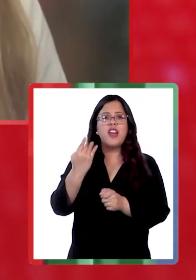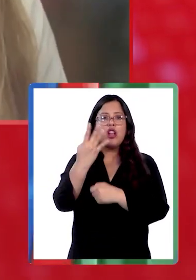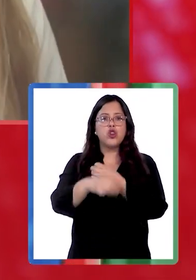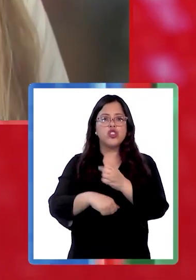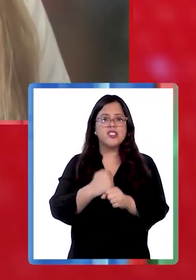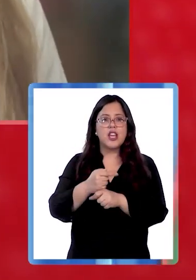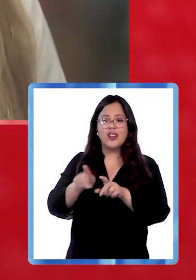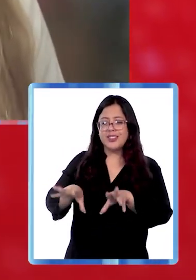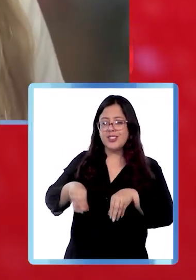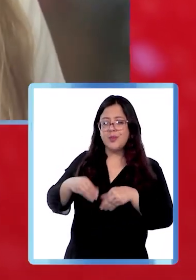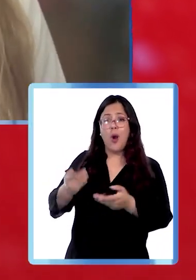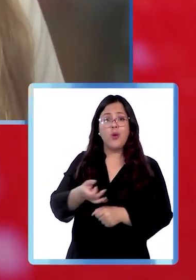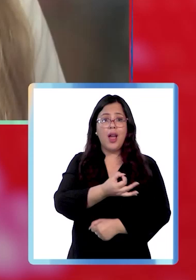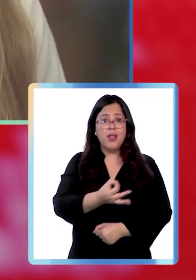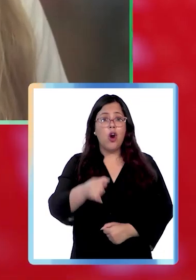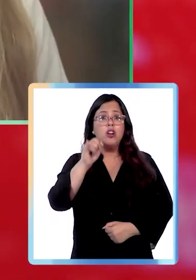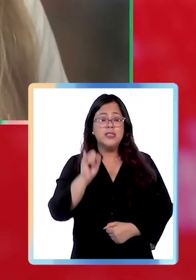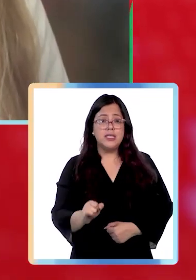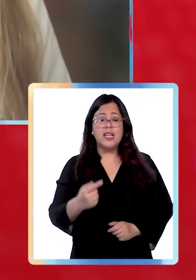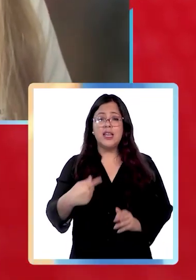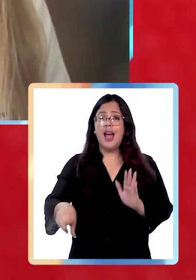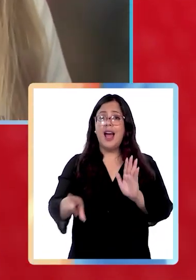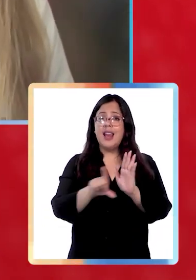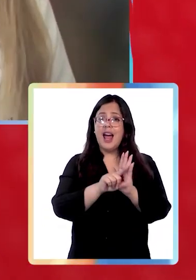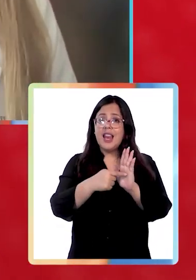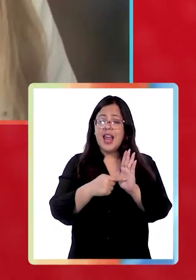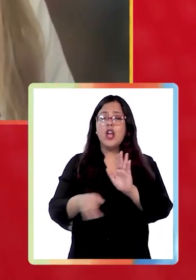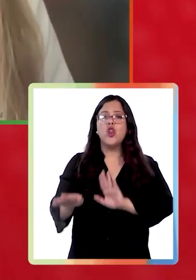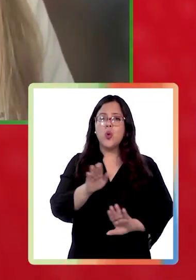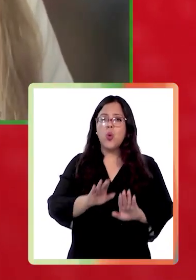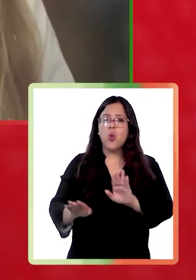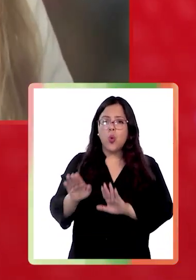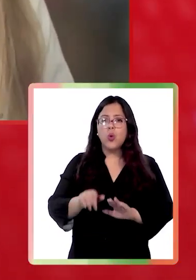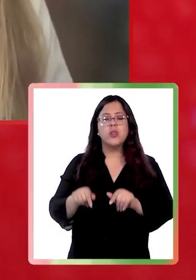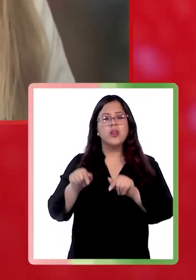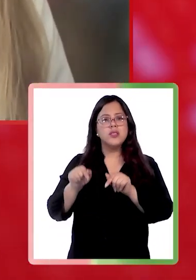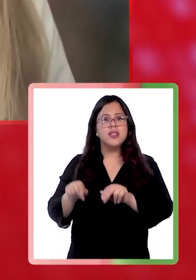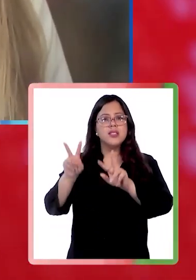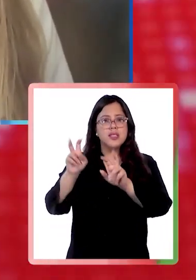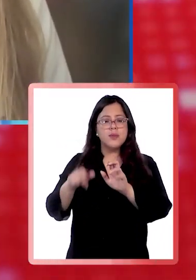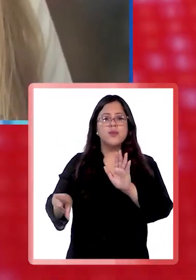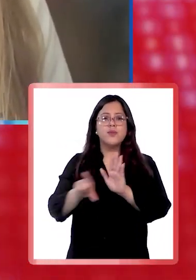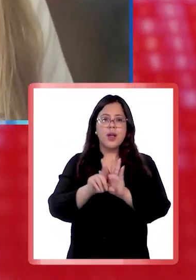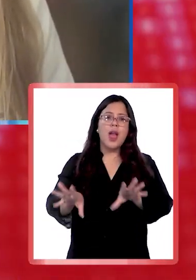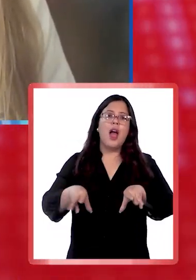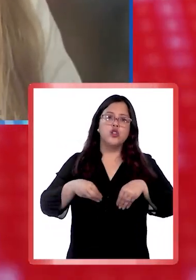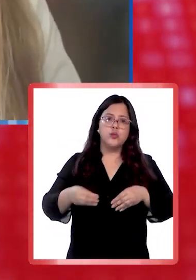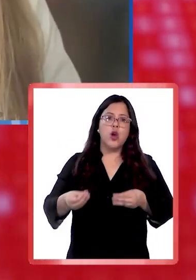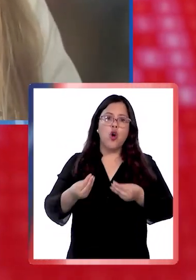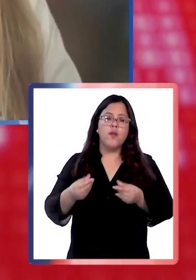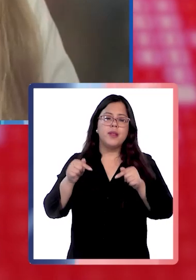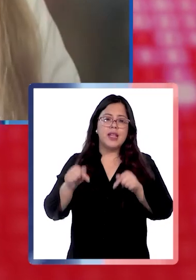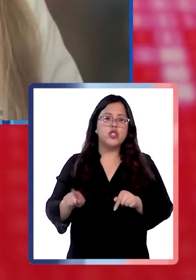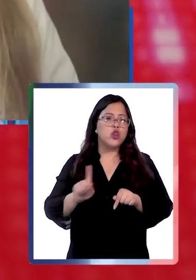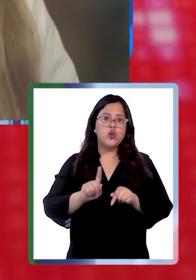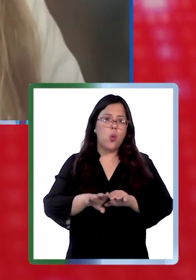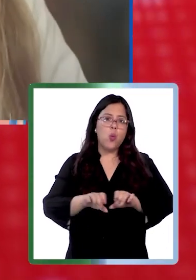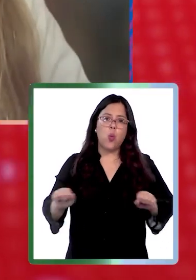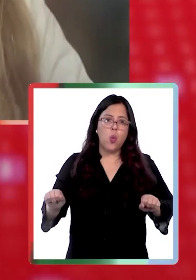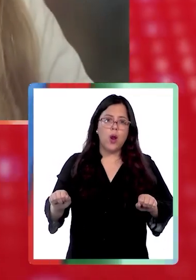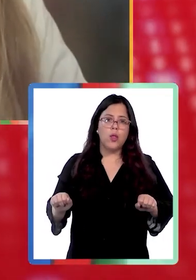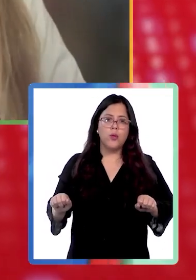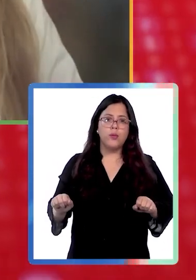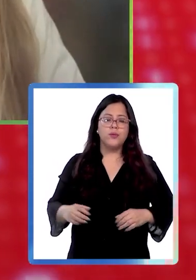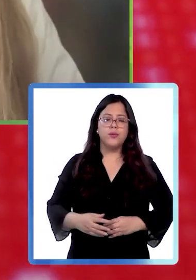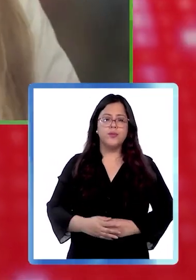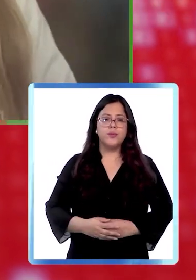es menor de 14 años, ¿cierto? Se asume que aunque haya dicho que sí, la ley lo protege y en el sentido que por ley se asume que eso